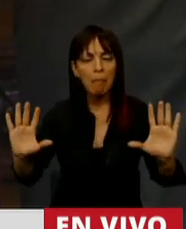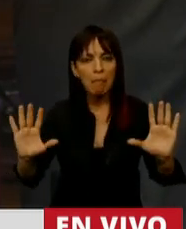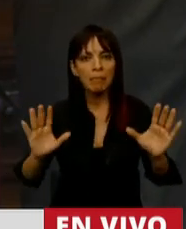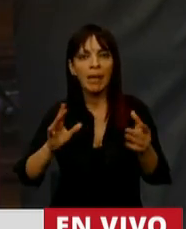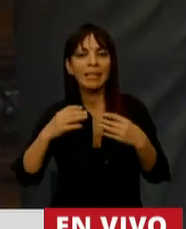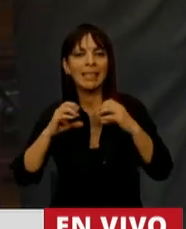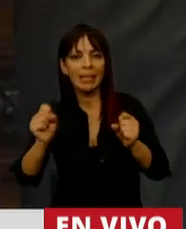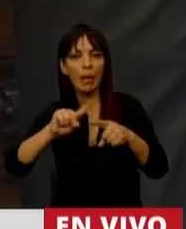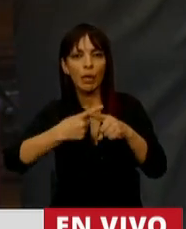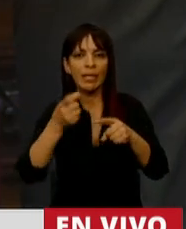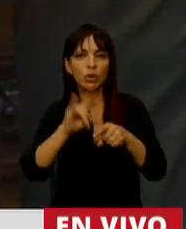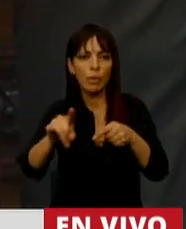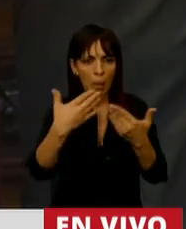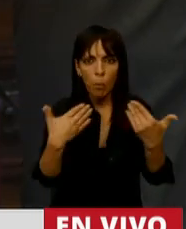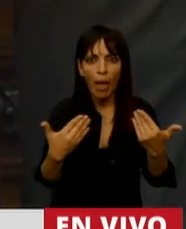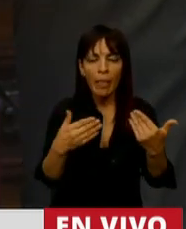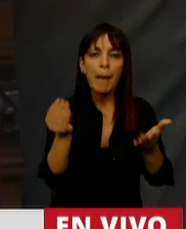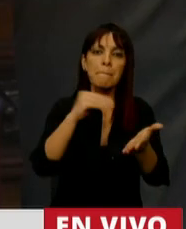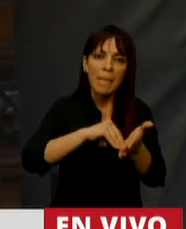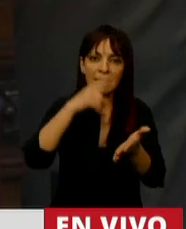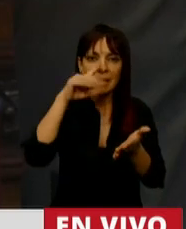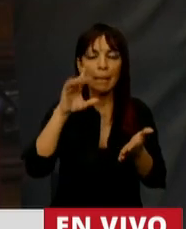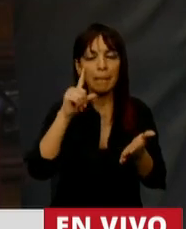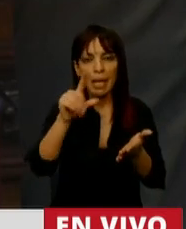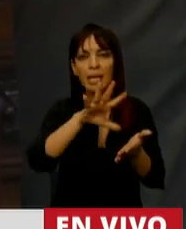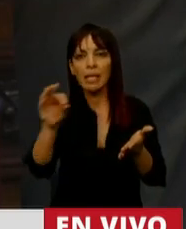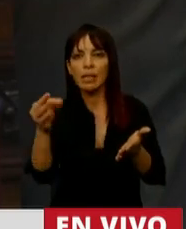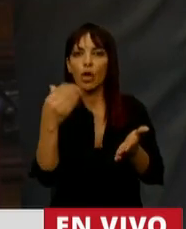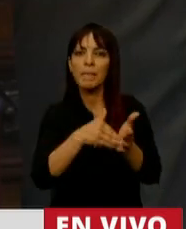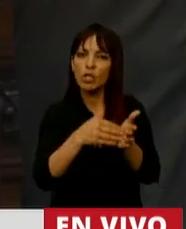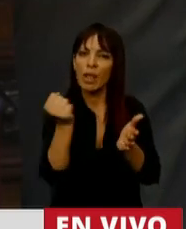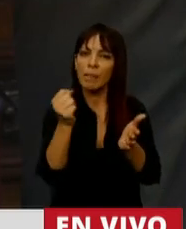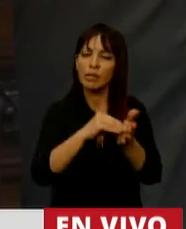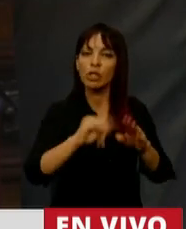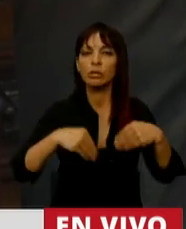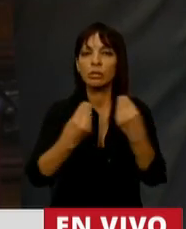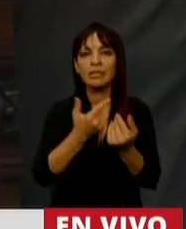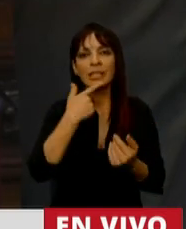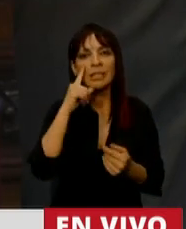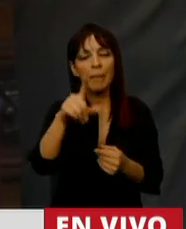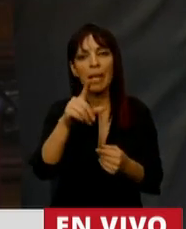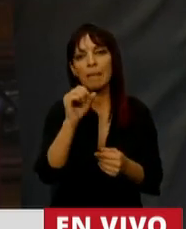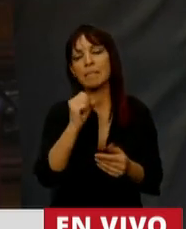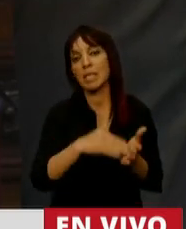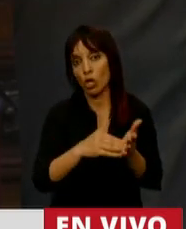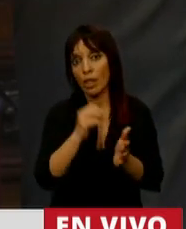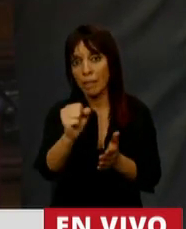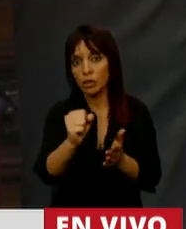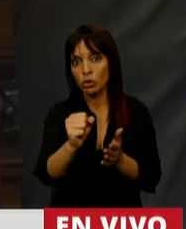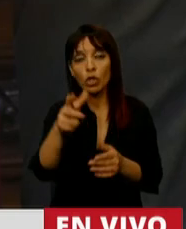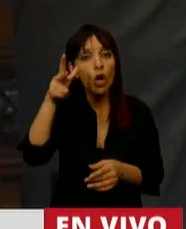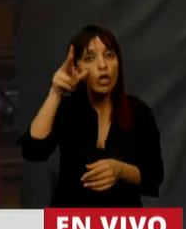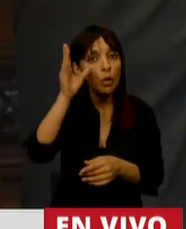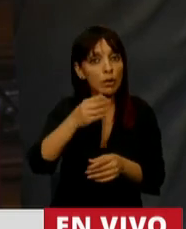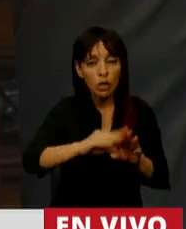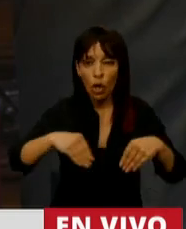Políticas Universitarias, más 7.500 millones de pesos en el Fundar, un total de 17.000 millones de pesos, el